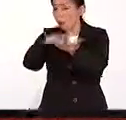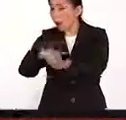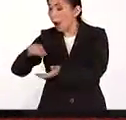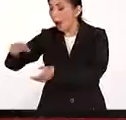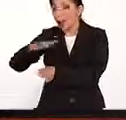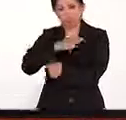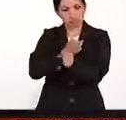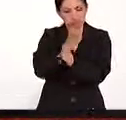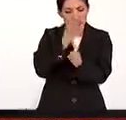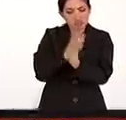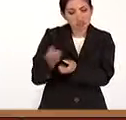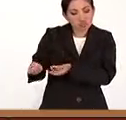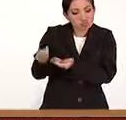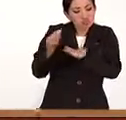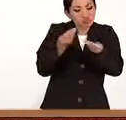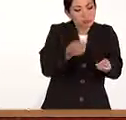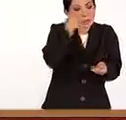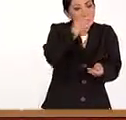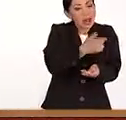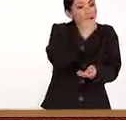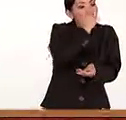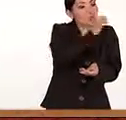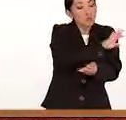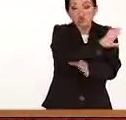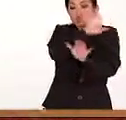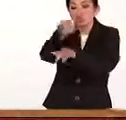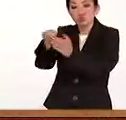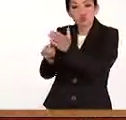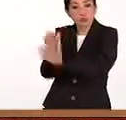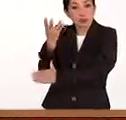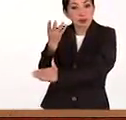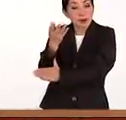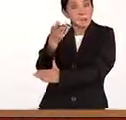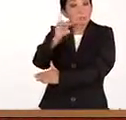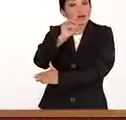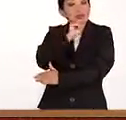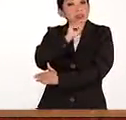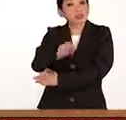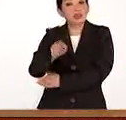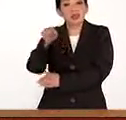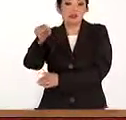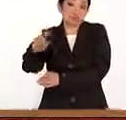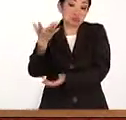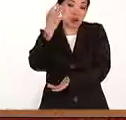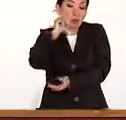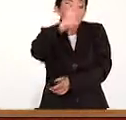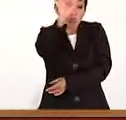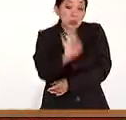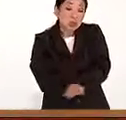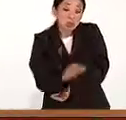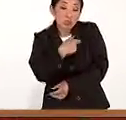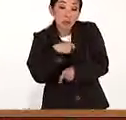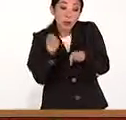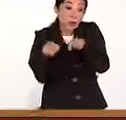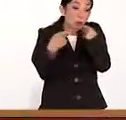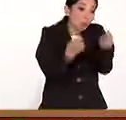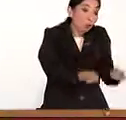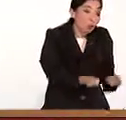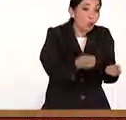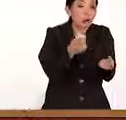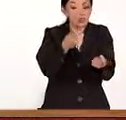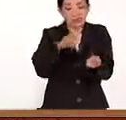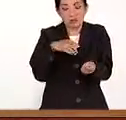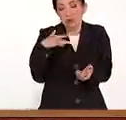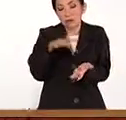garantizarnos la matriculación de esos espacios pero también de ofrecer descuentos y respaldar esos